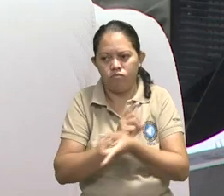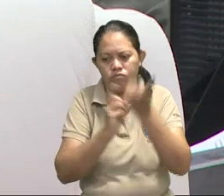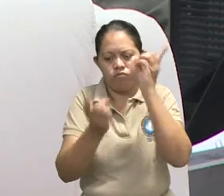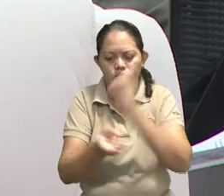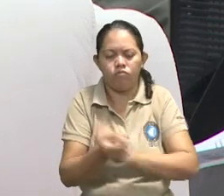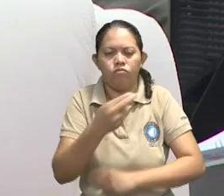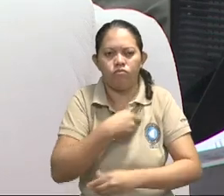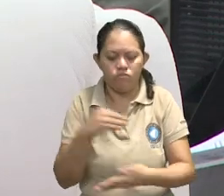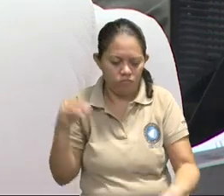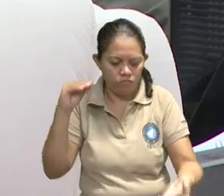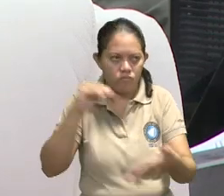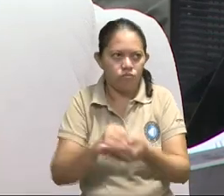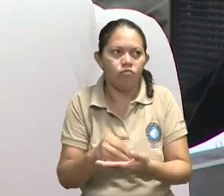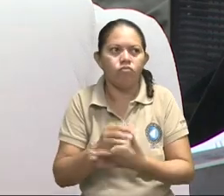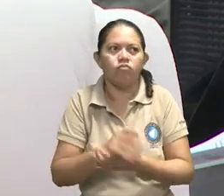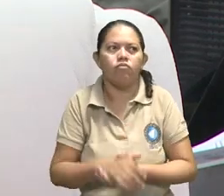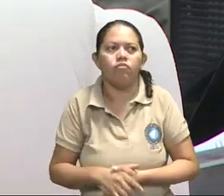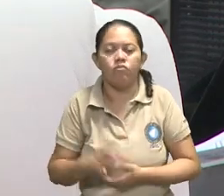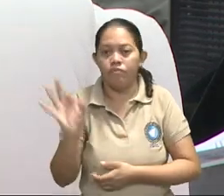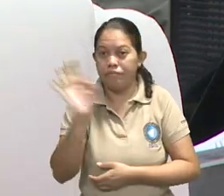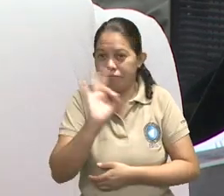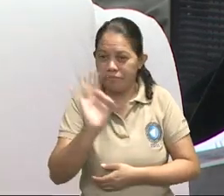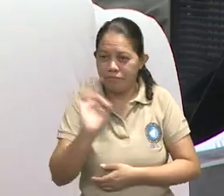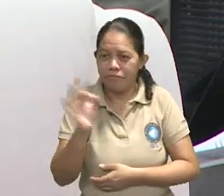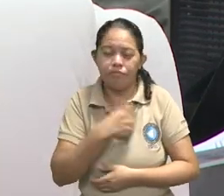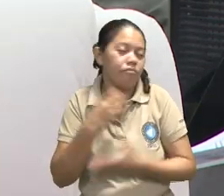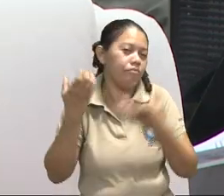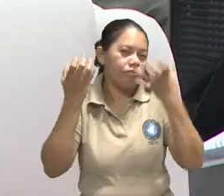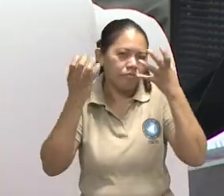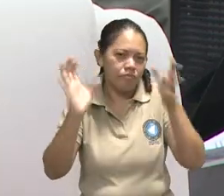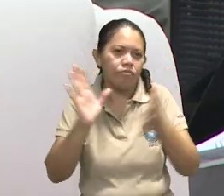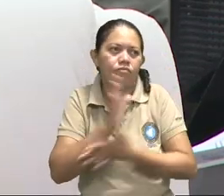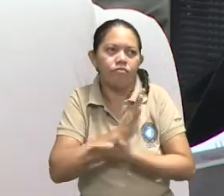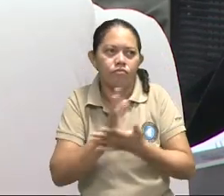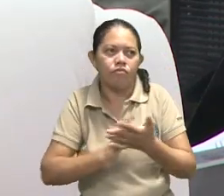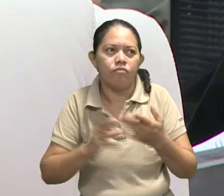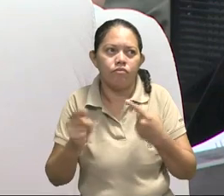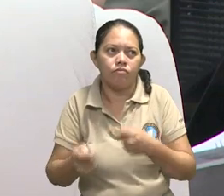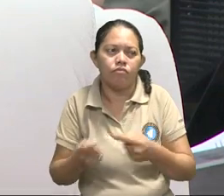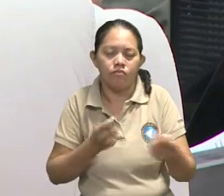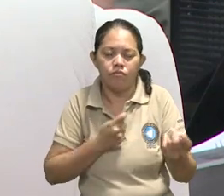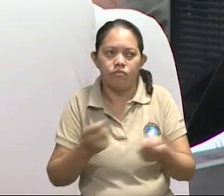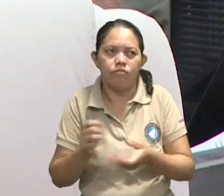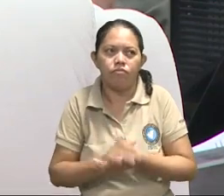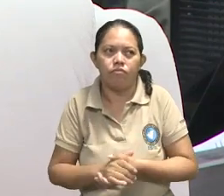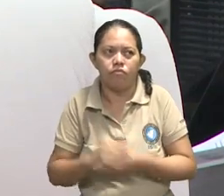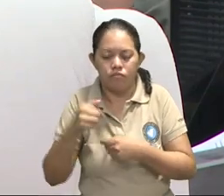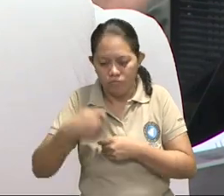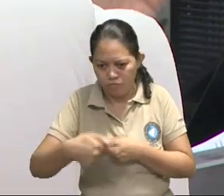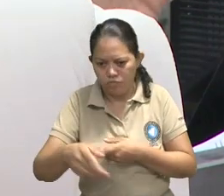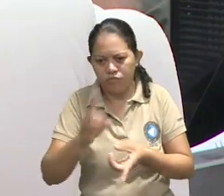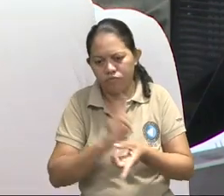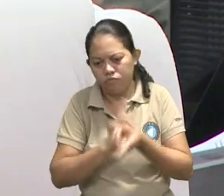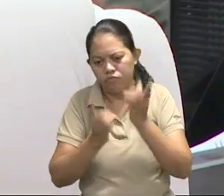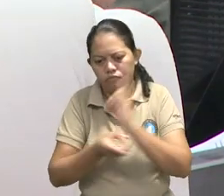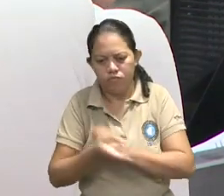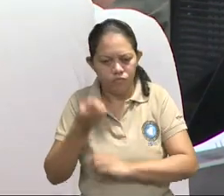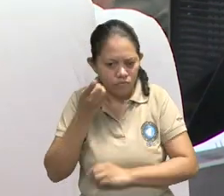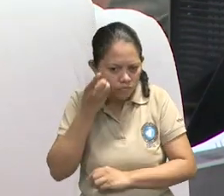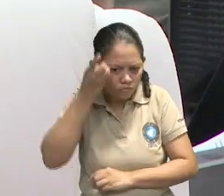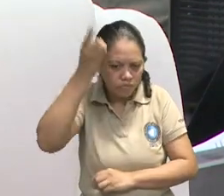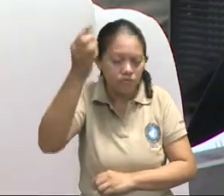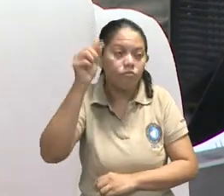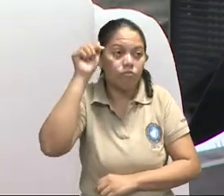sector. Esa es la forma clásica en que los entes reguladores han venido desarrollando su